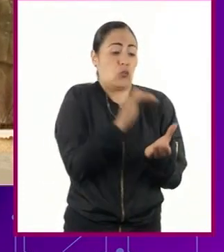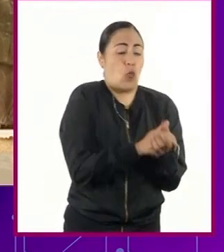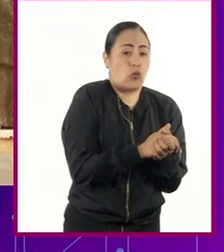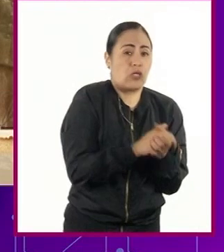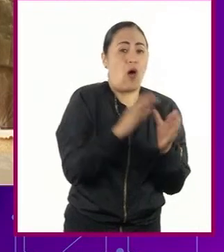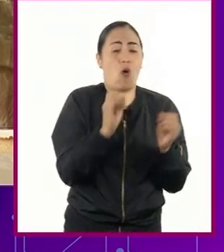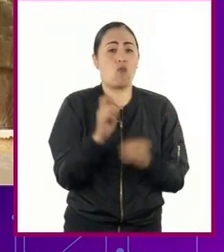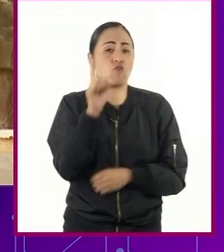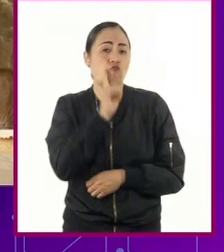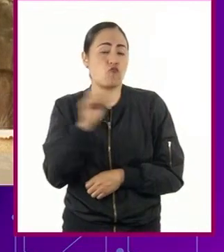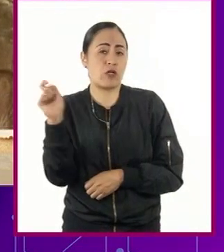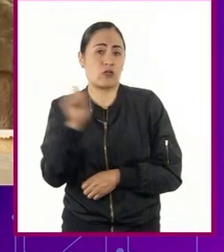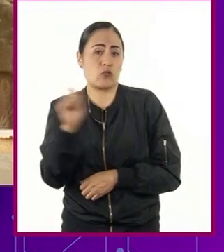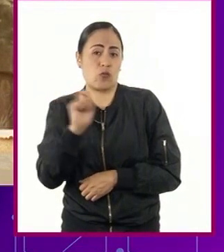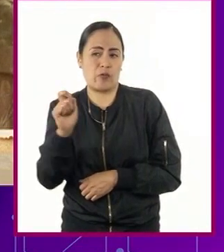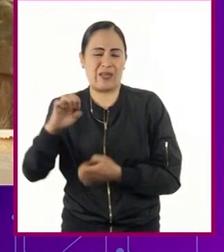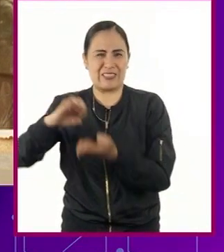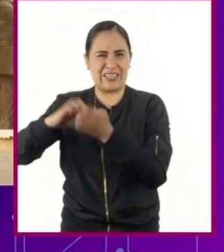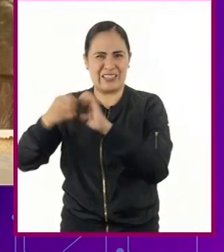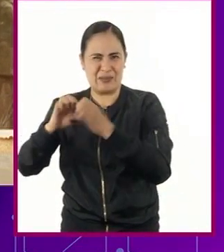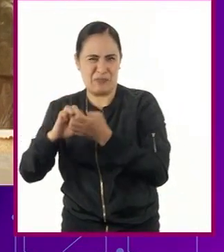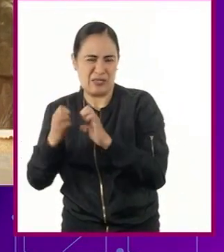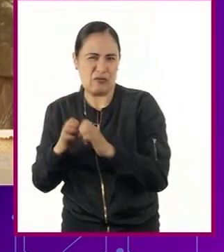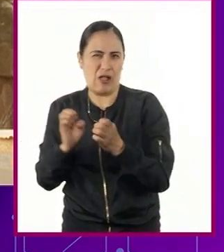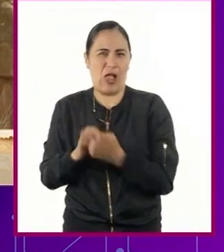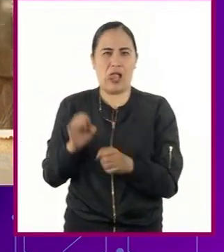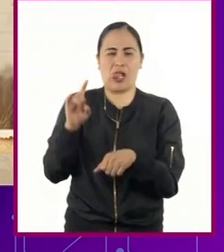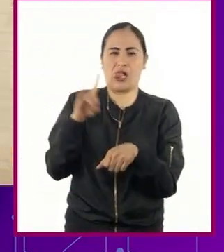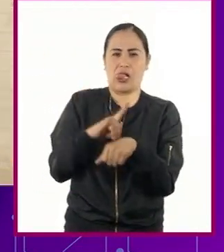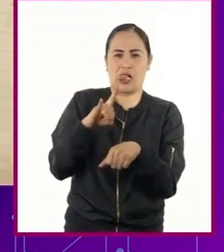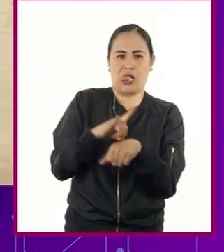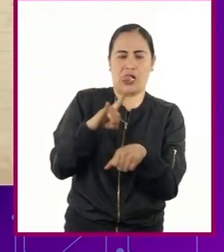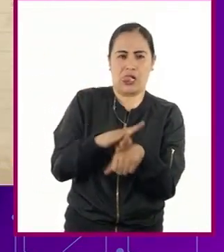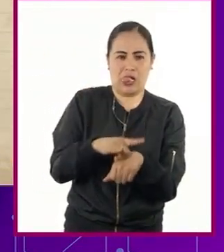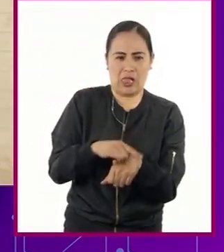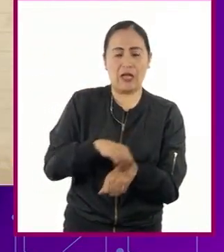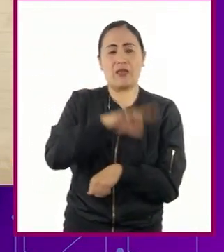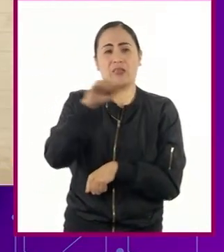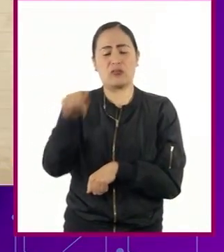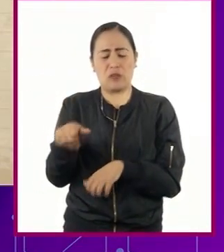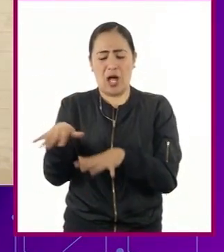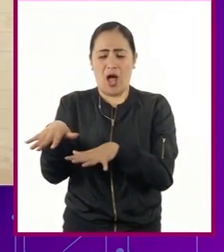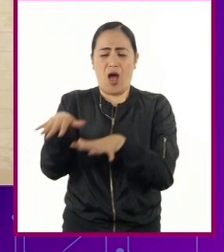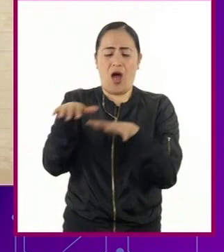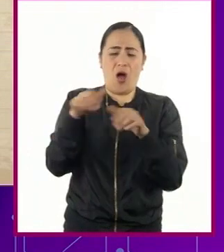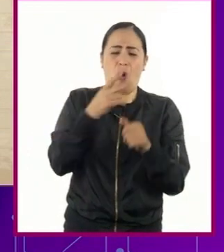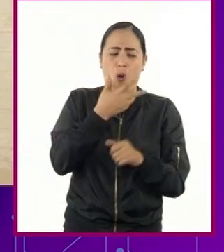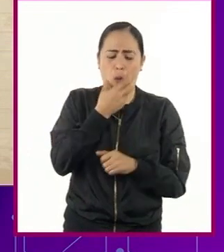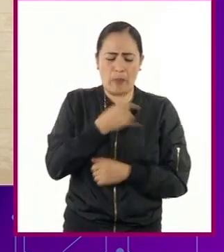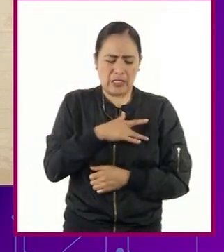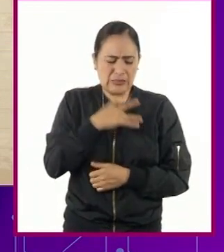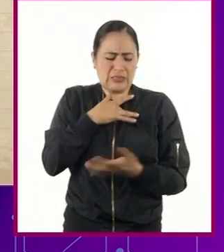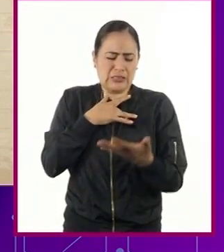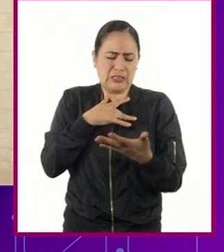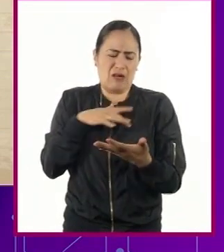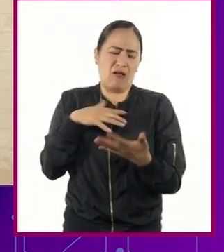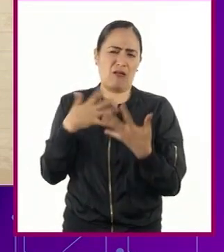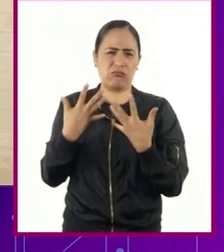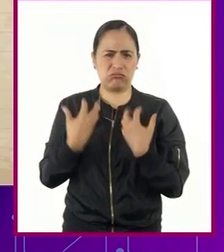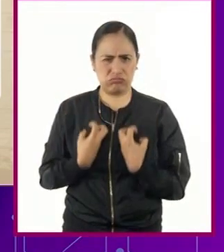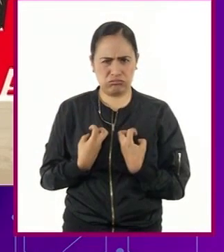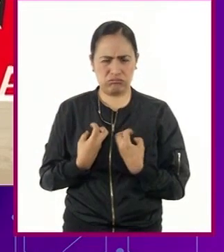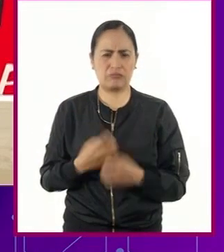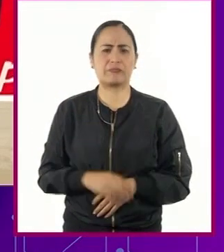los soldados enemigos que estaban en el frente de batalla, y así minar su voluntad para el combate. Las mujeres de la Unión